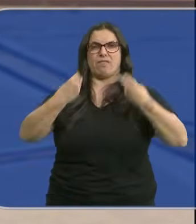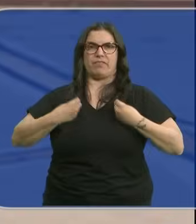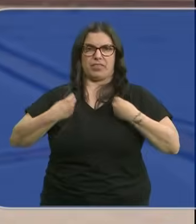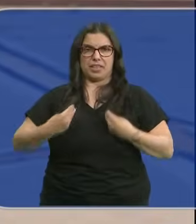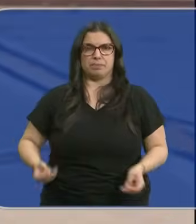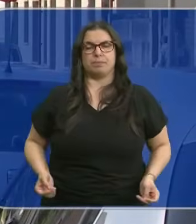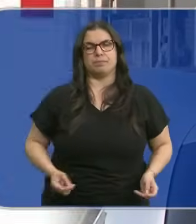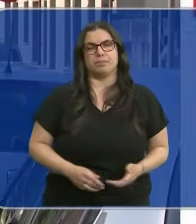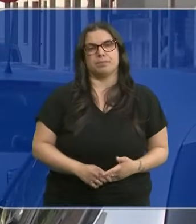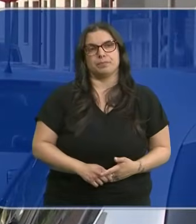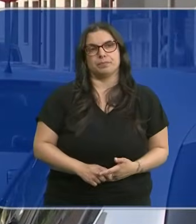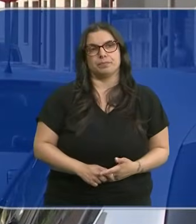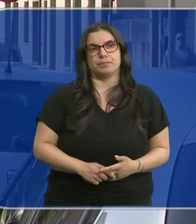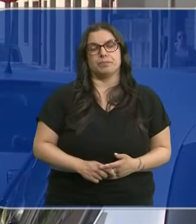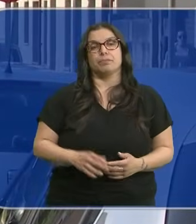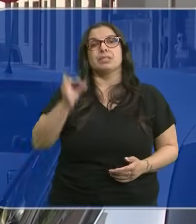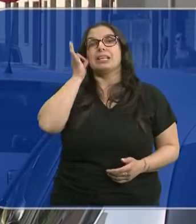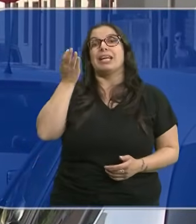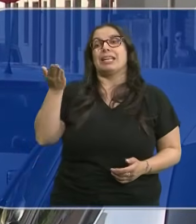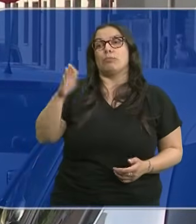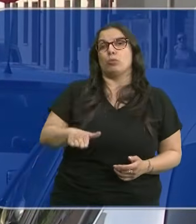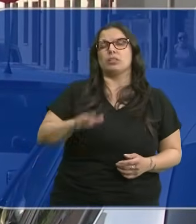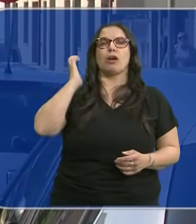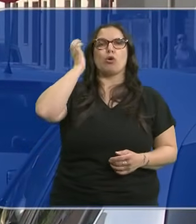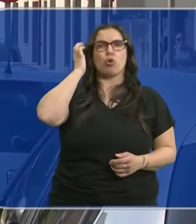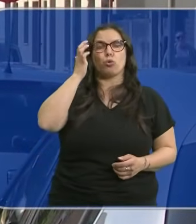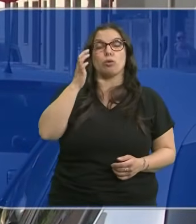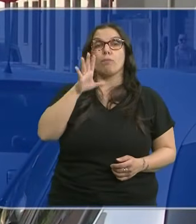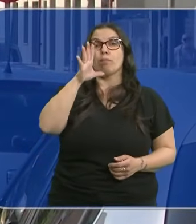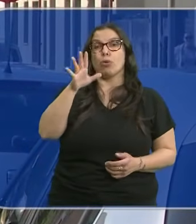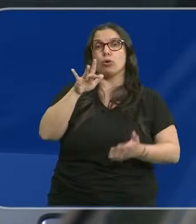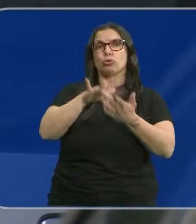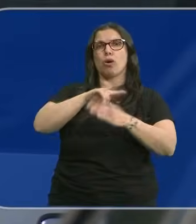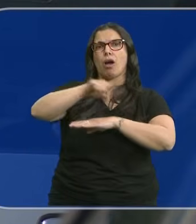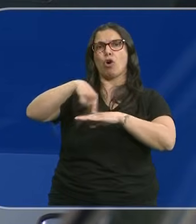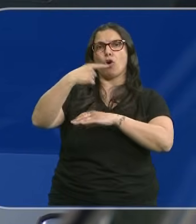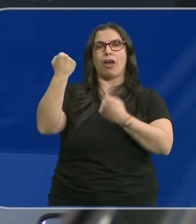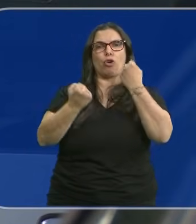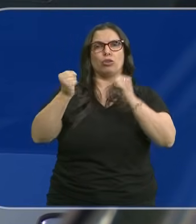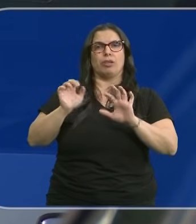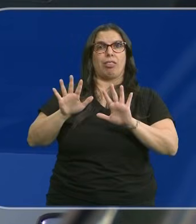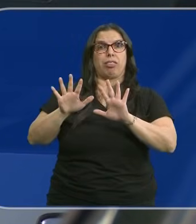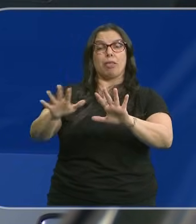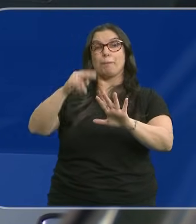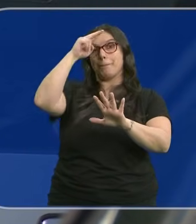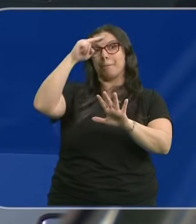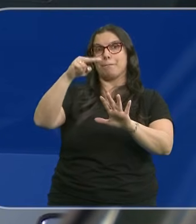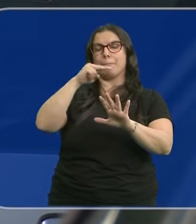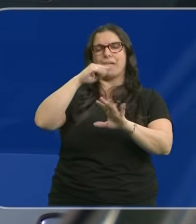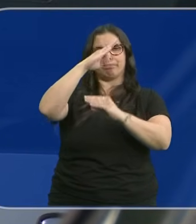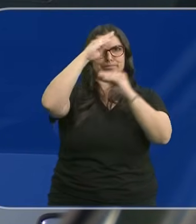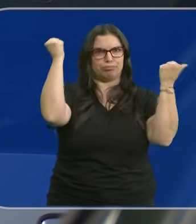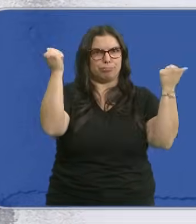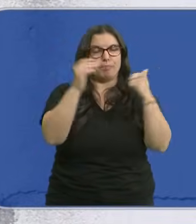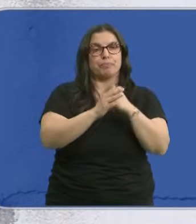vidas. Ha muerto una niña en Brión, en La Coruña, tras permanecer durante horas en el interior de un coche en el que su padre la dejó